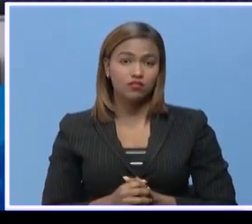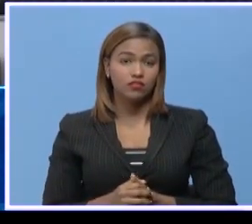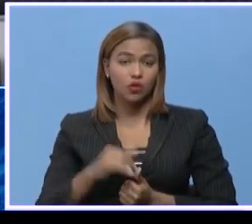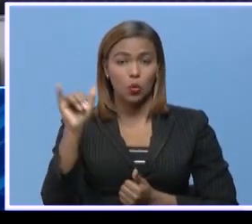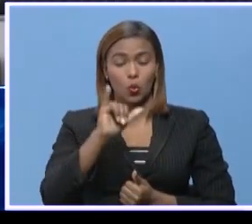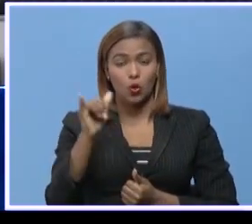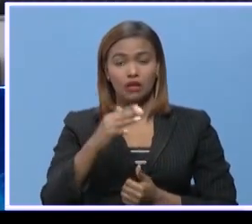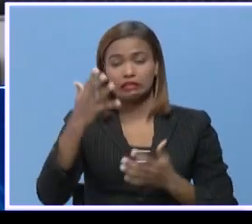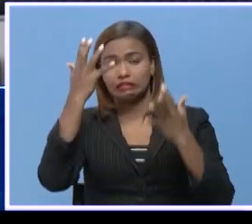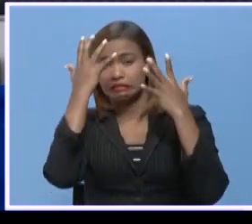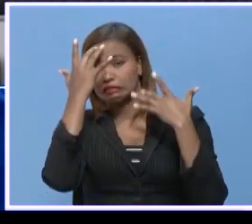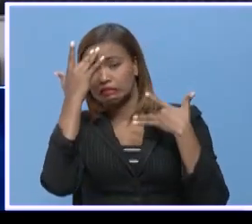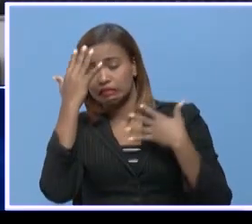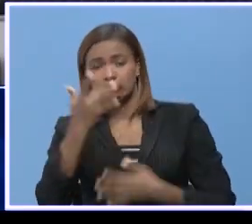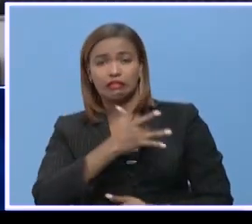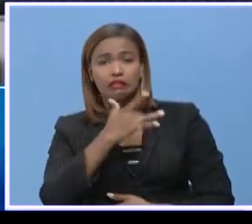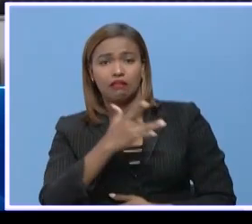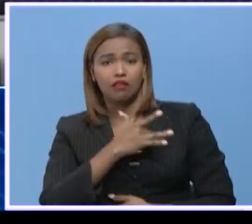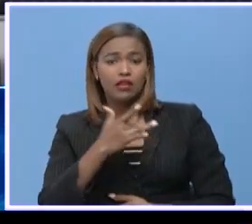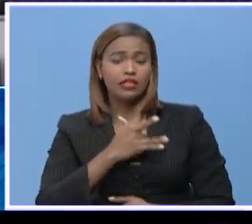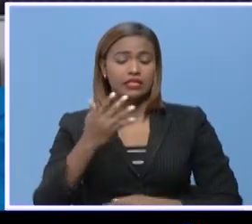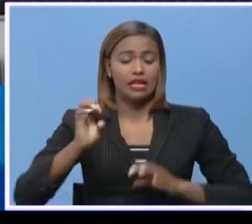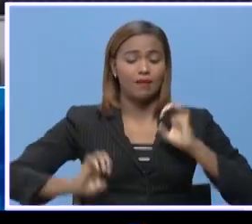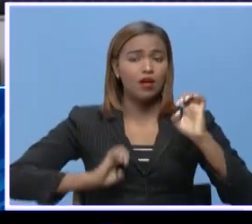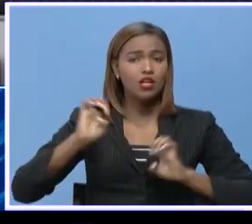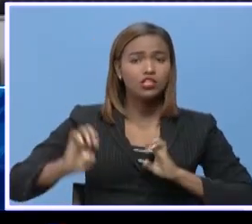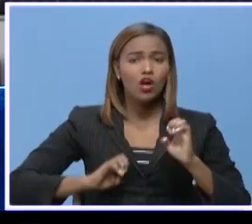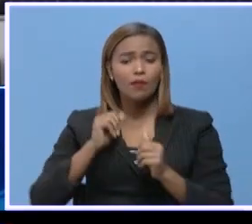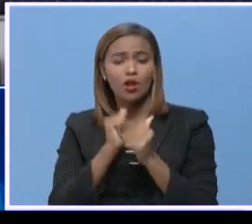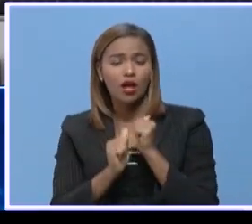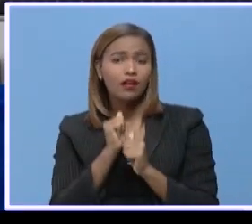los niveles de estrés, los problemas a nivel emocionales